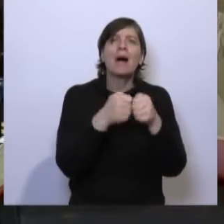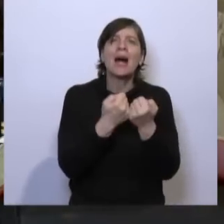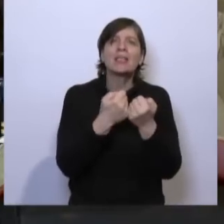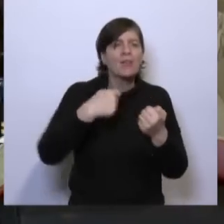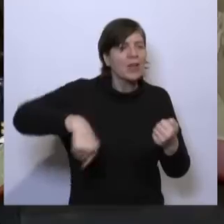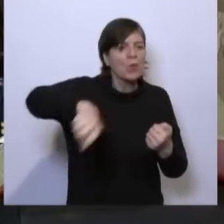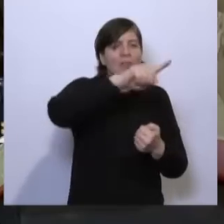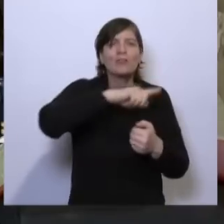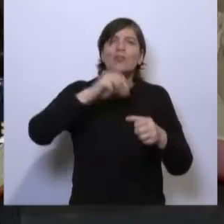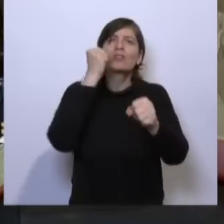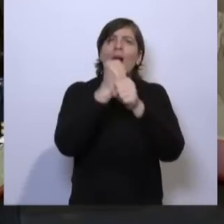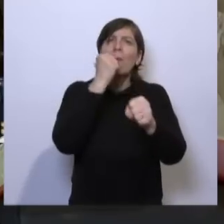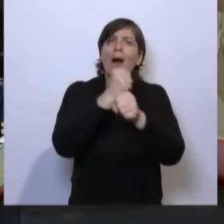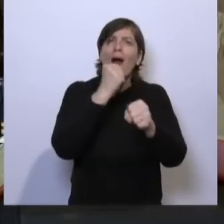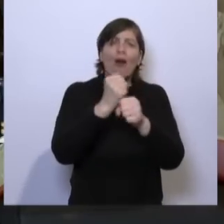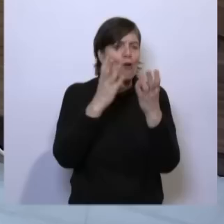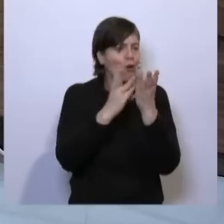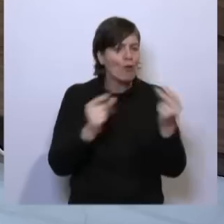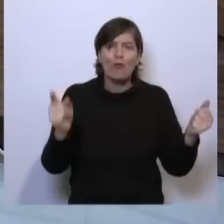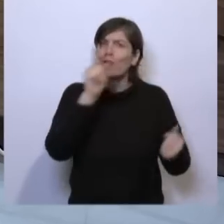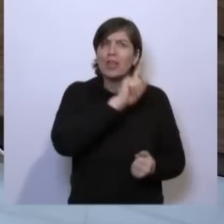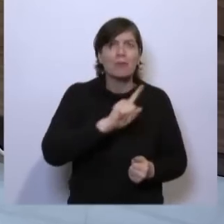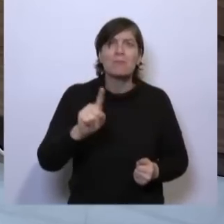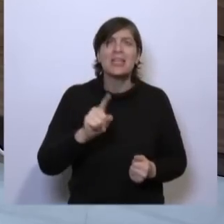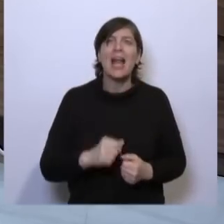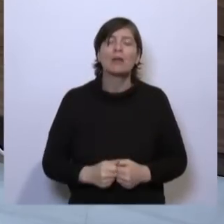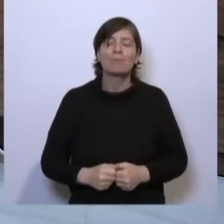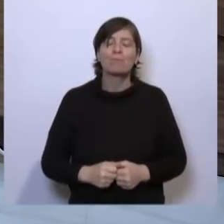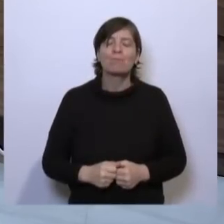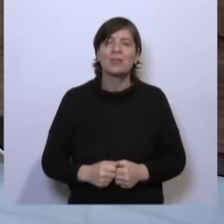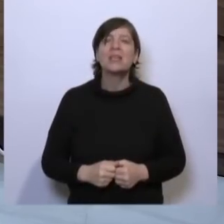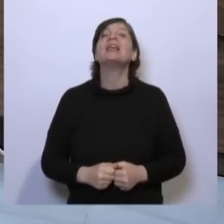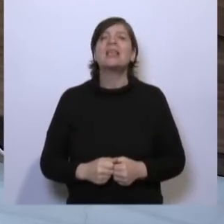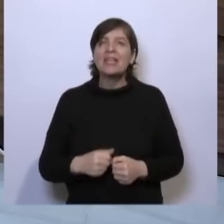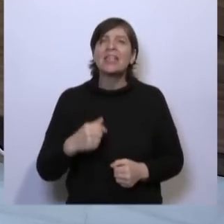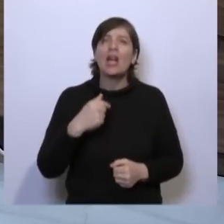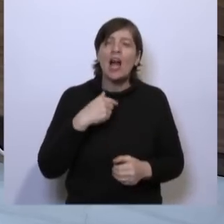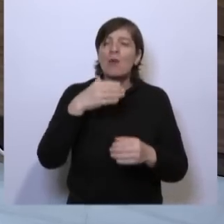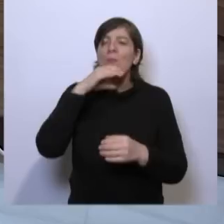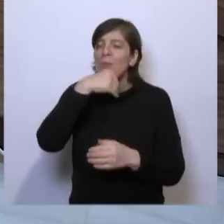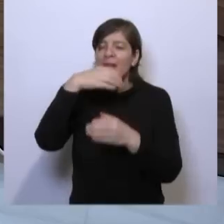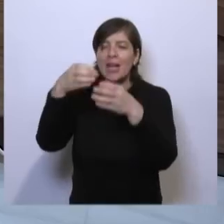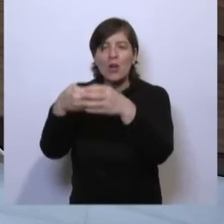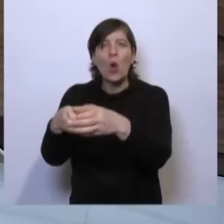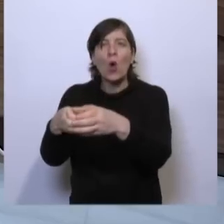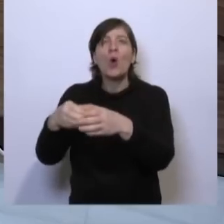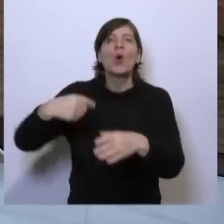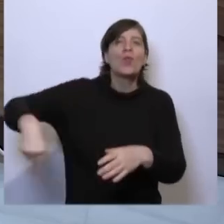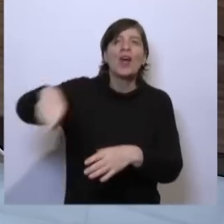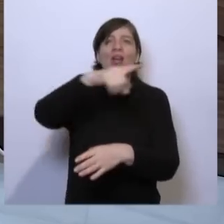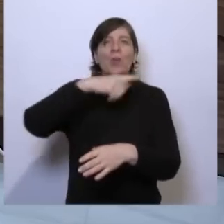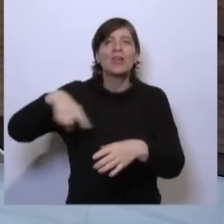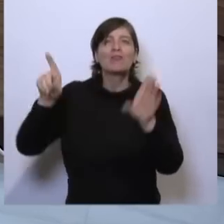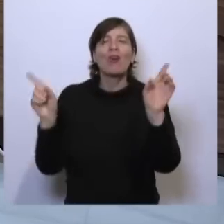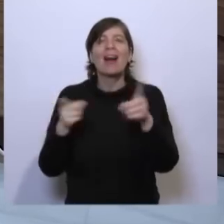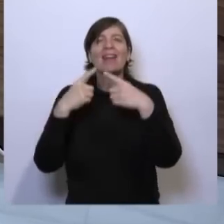de nuestro trabajo sin fin y el vino de